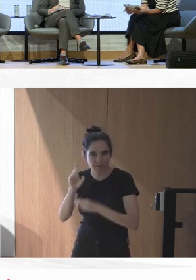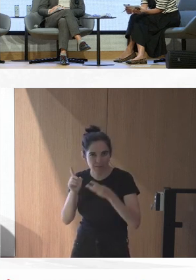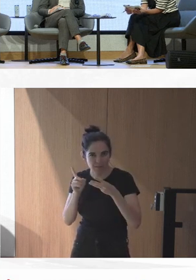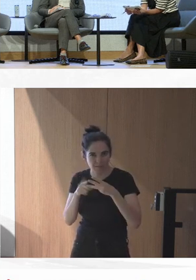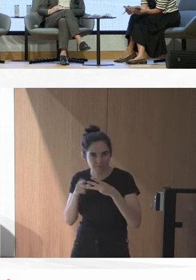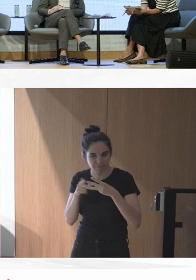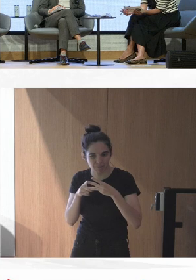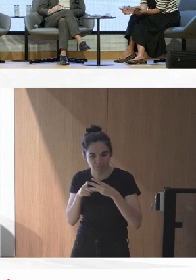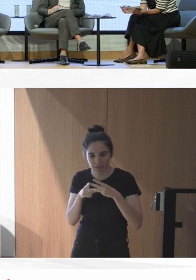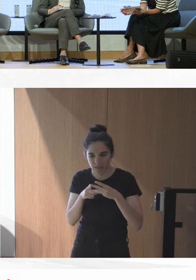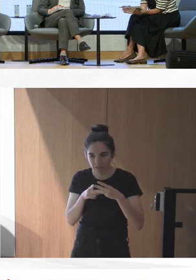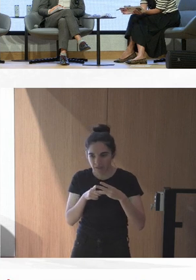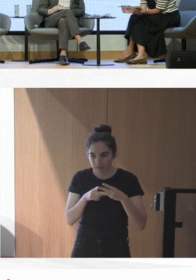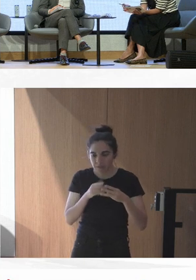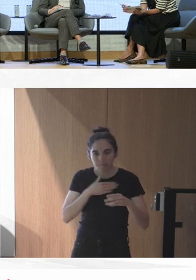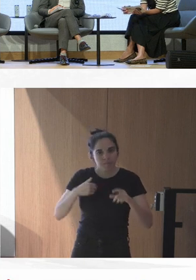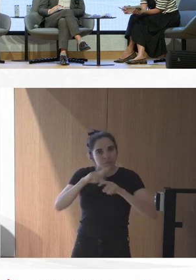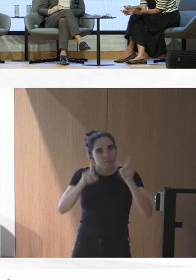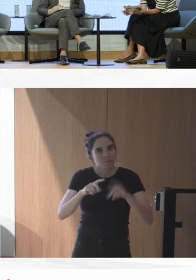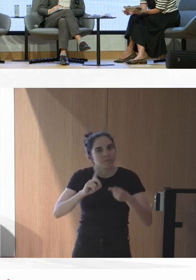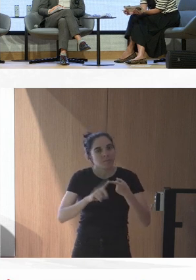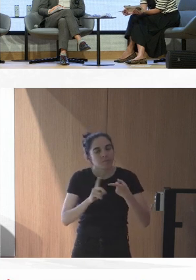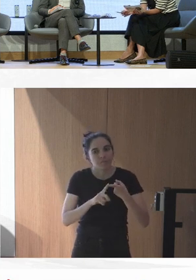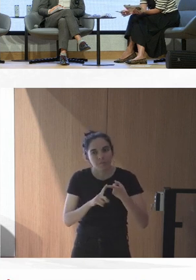gustaría empezar con la primera pregunta.